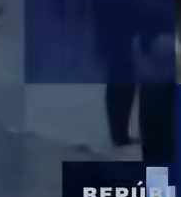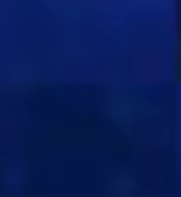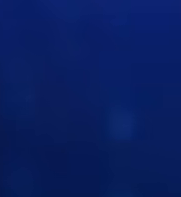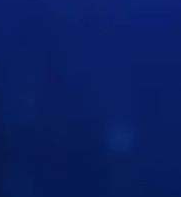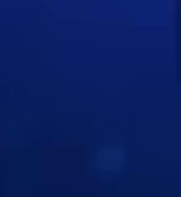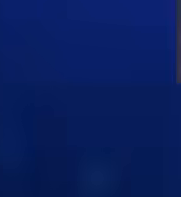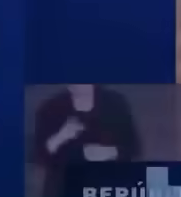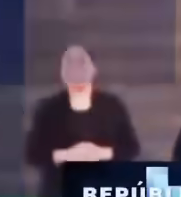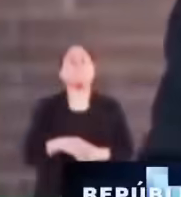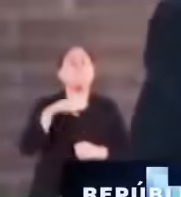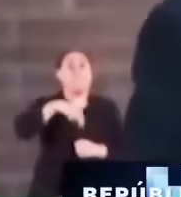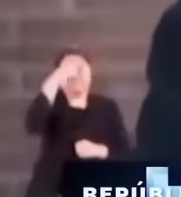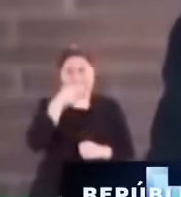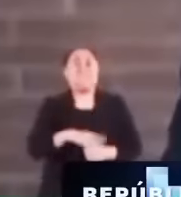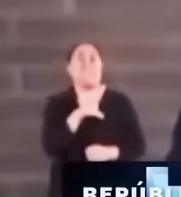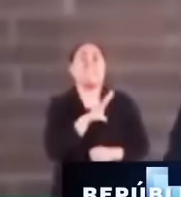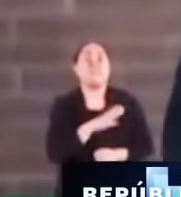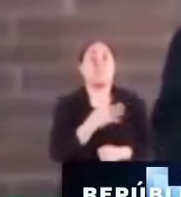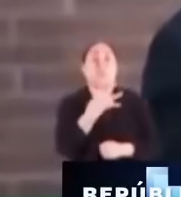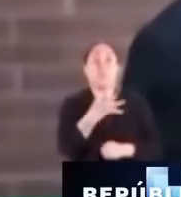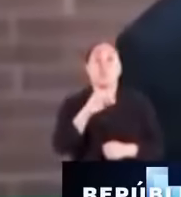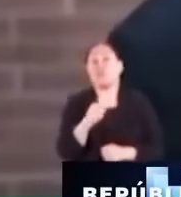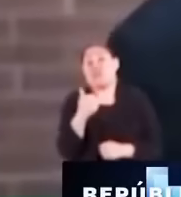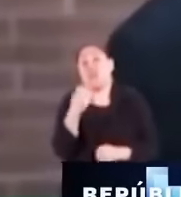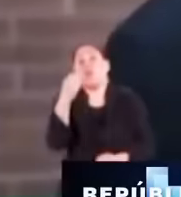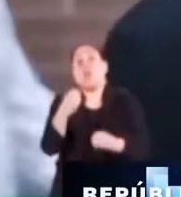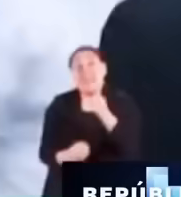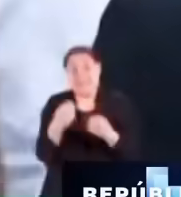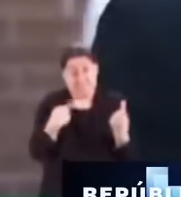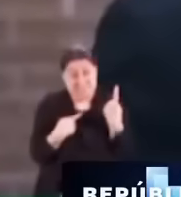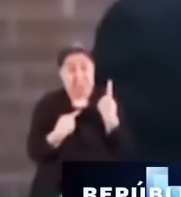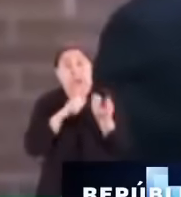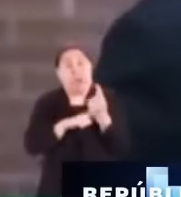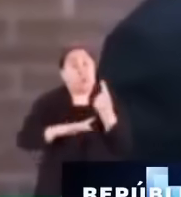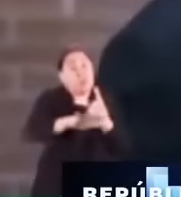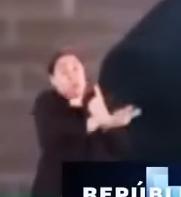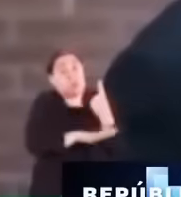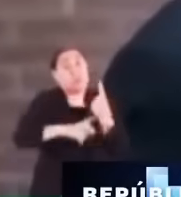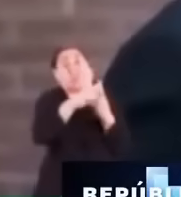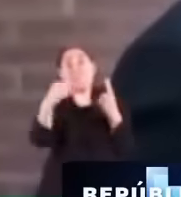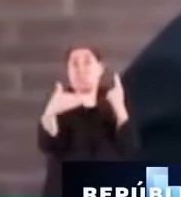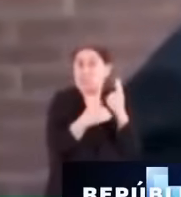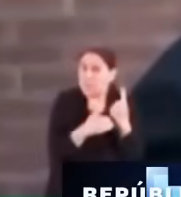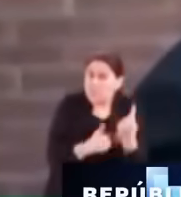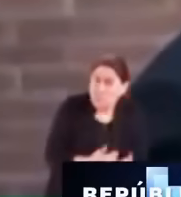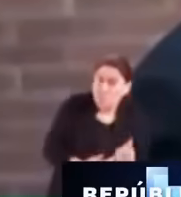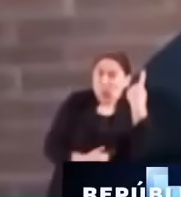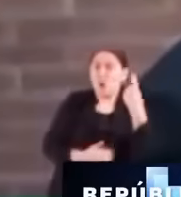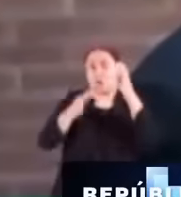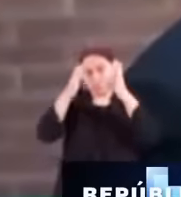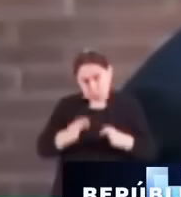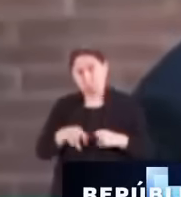En México hay 4.6 jueces por cada 100.000 habitantes, cuando el promedio mundial es de